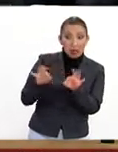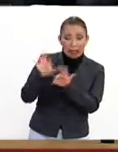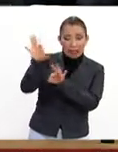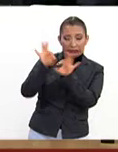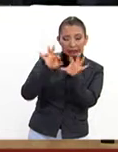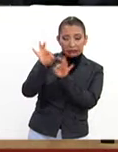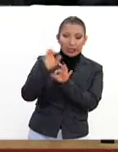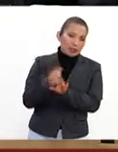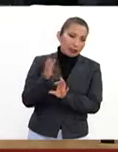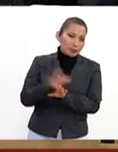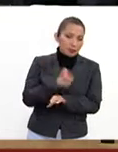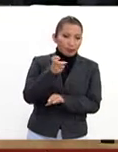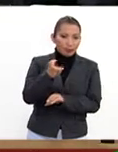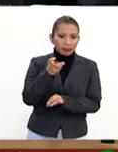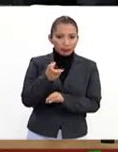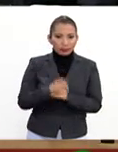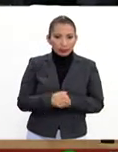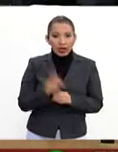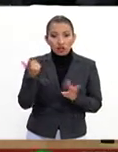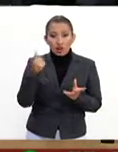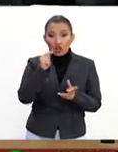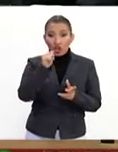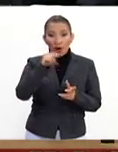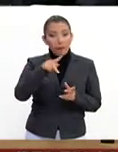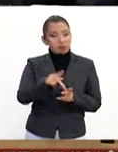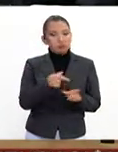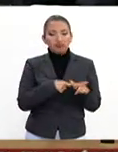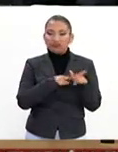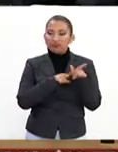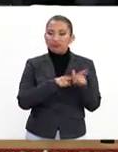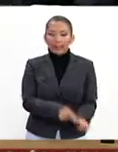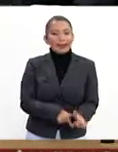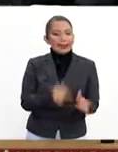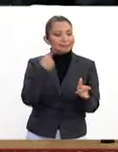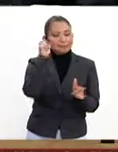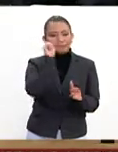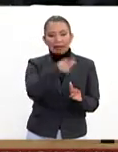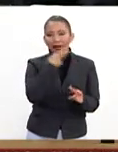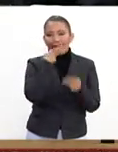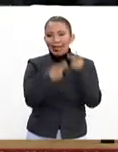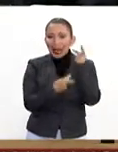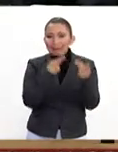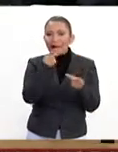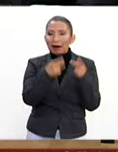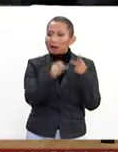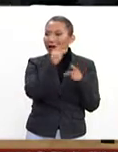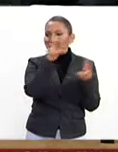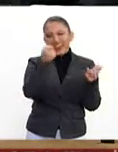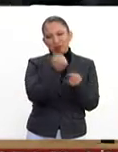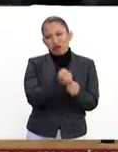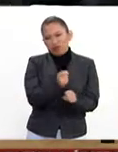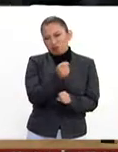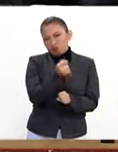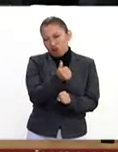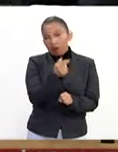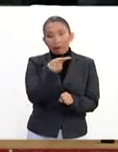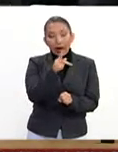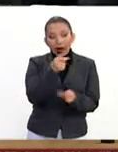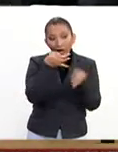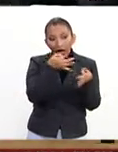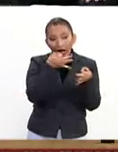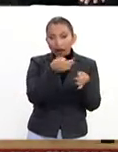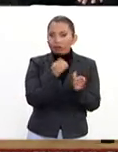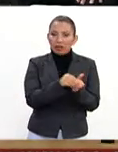relevancia. Por supuesto que Donald Trump sigue siendo agenda, ¿no? Aunque ya lo decíamos, aburre ya un poquito más, pero no obstante